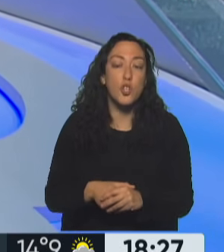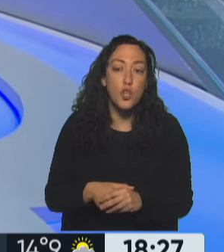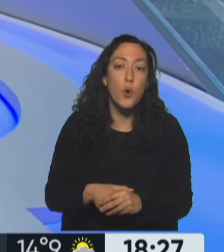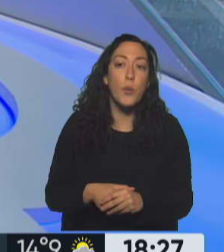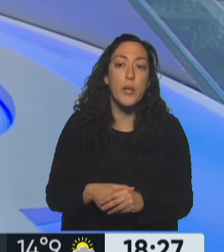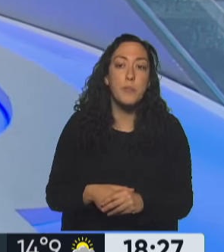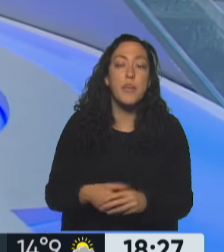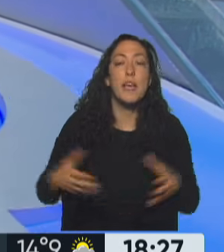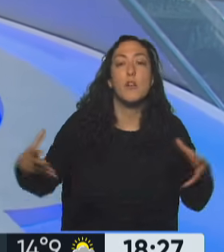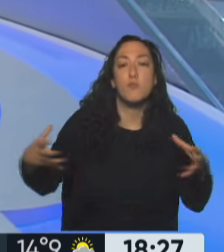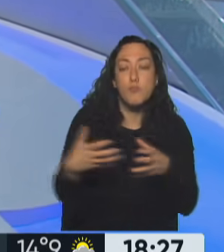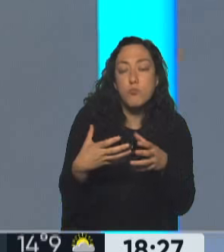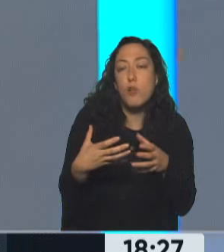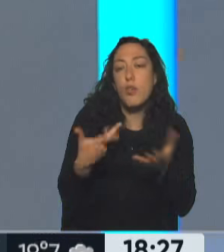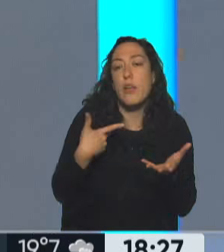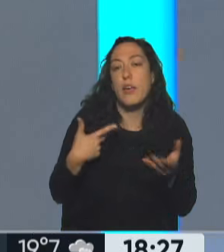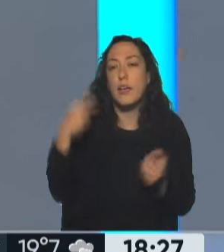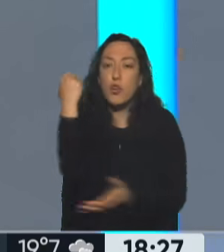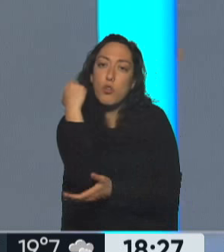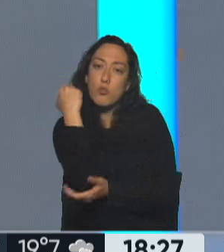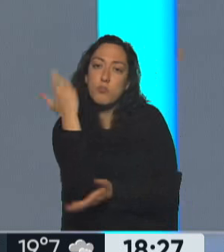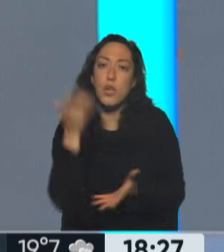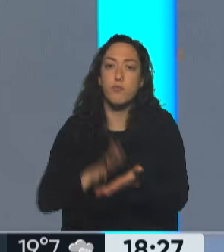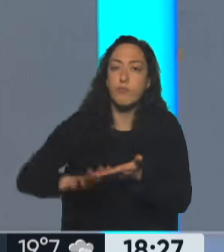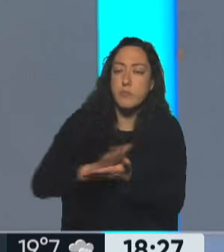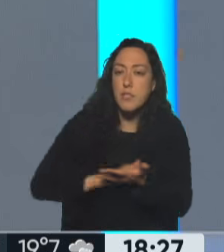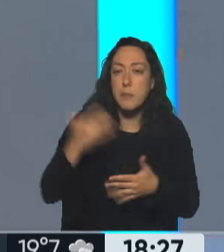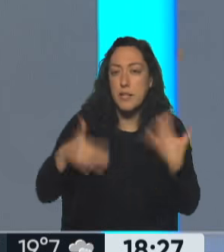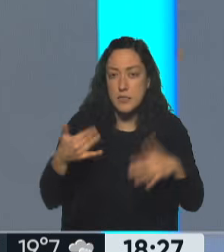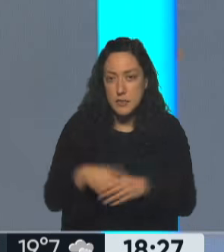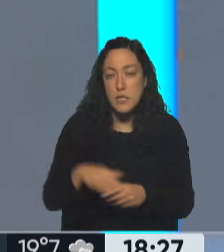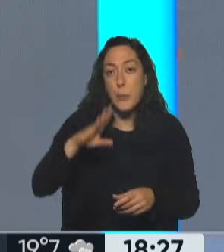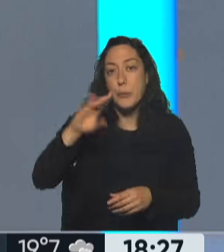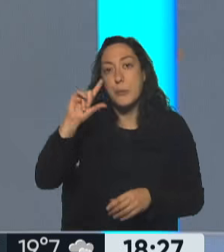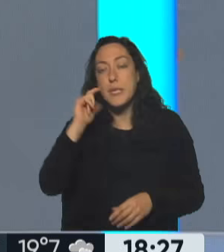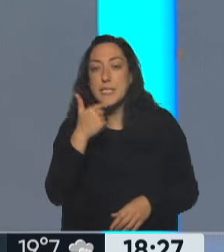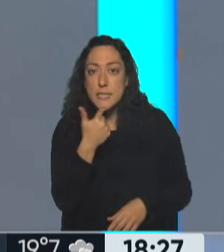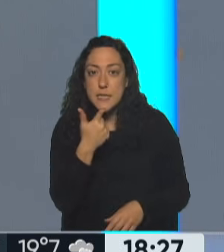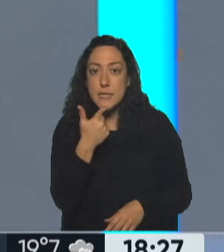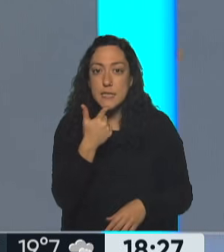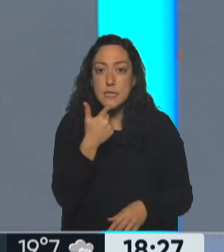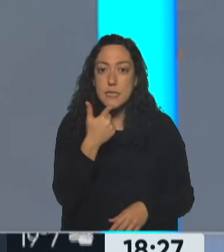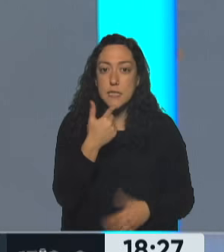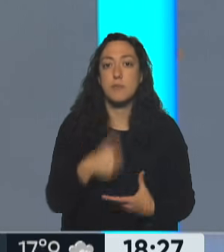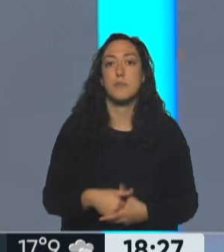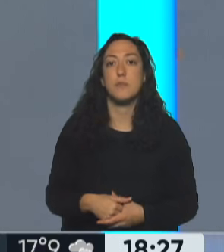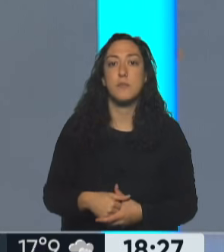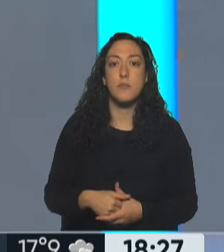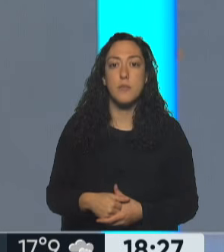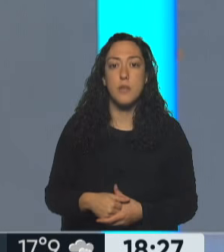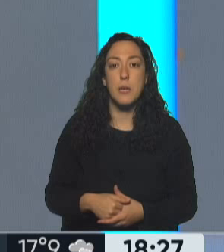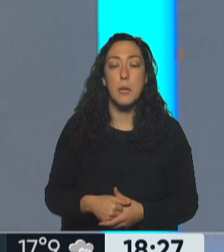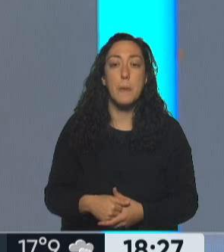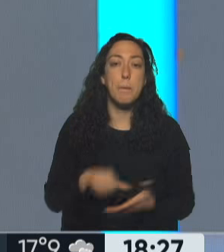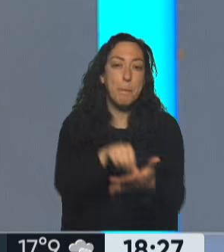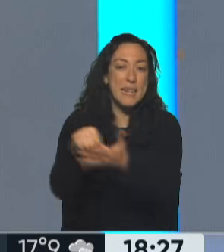emergentes. Estamos hablando de BRICS. Estamos hablando de BRICS. Ustedes saben que estuve haciendo al BRICS, de los países que es. Sí. BRICS